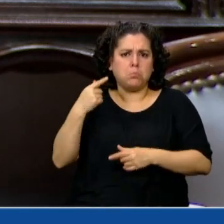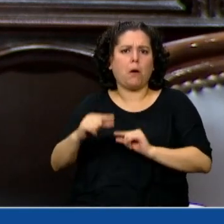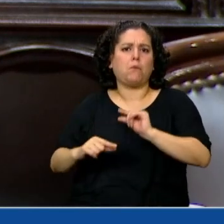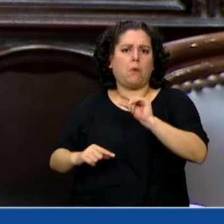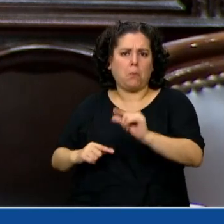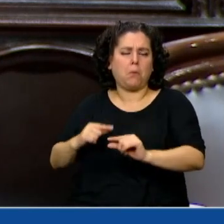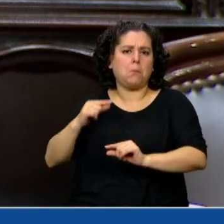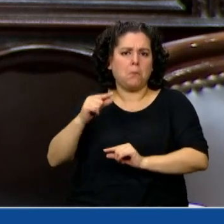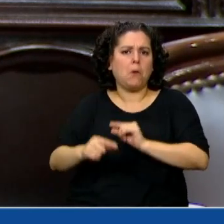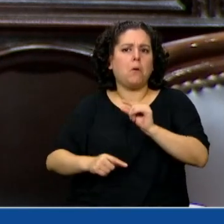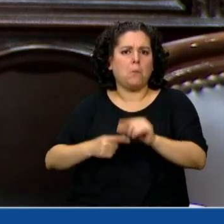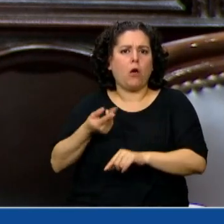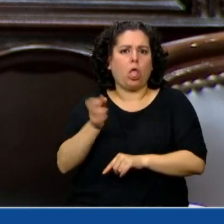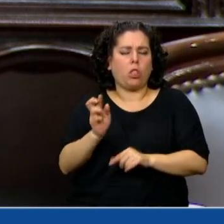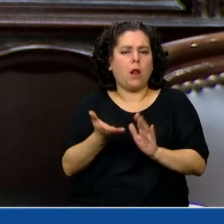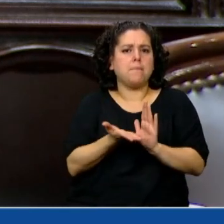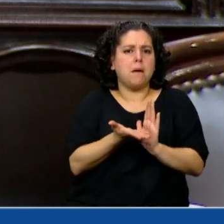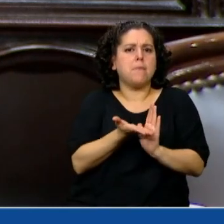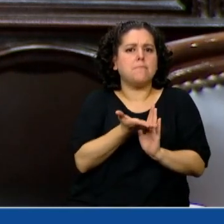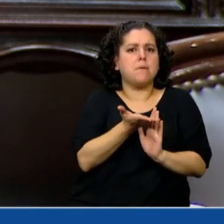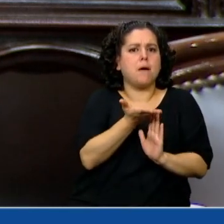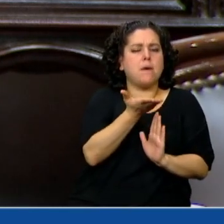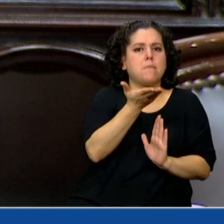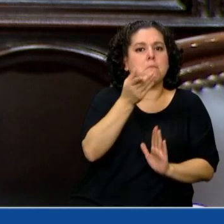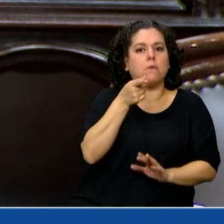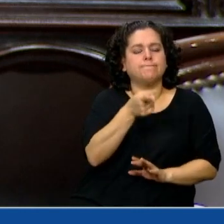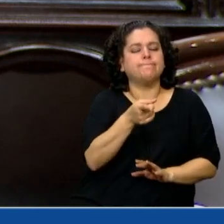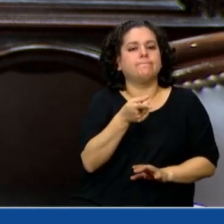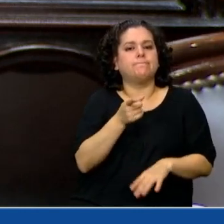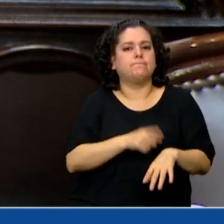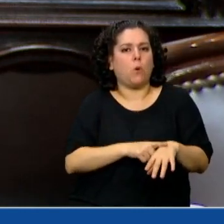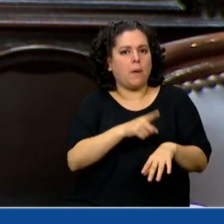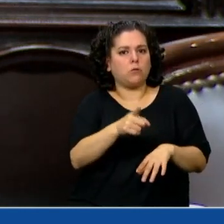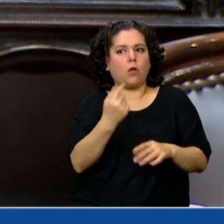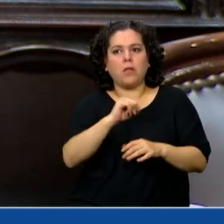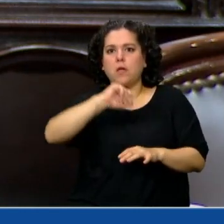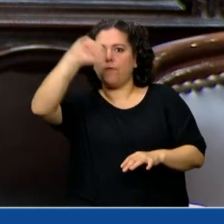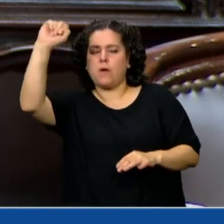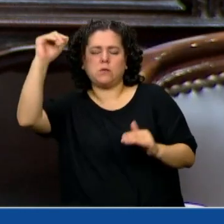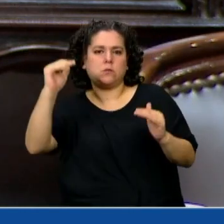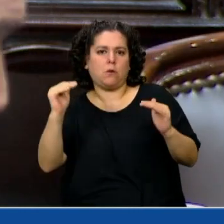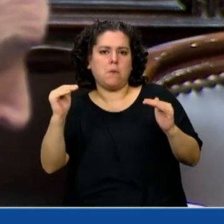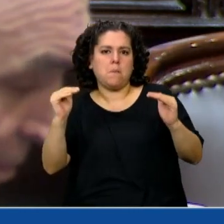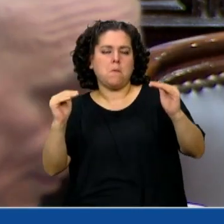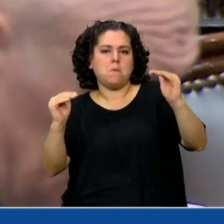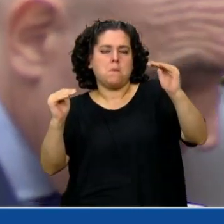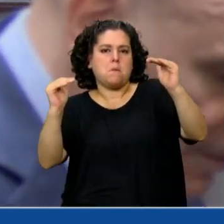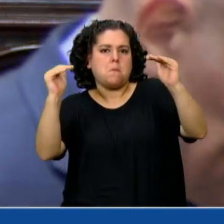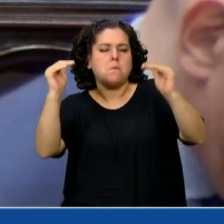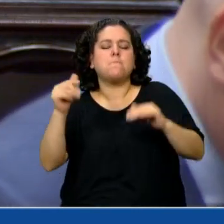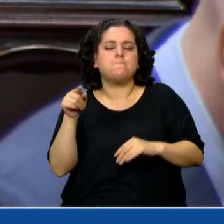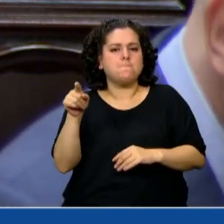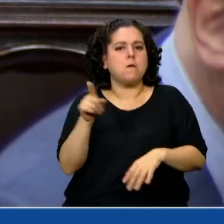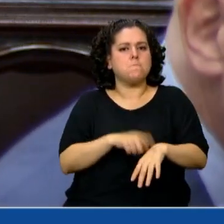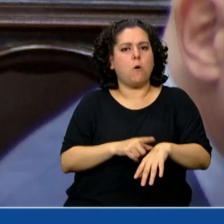evolucionando la cotización del dólar de manera distinta a la inflación, claramente